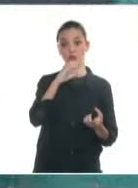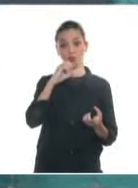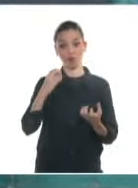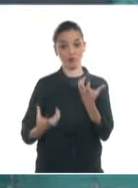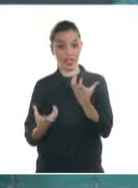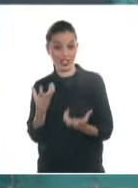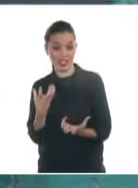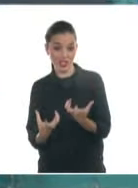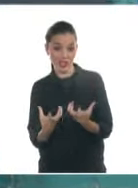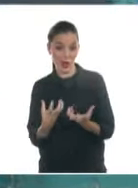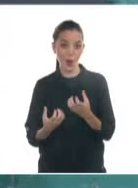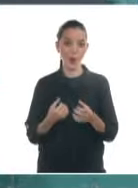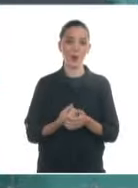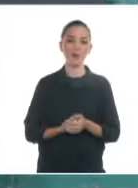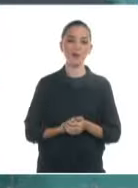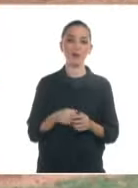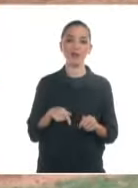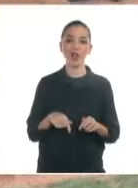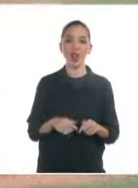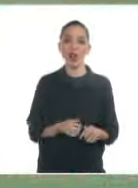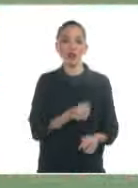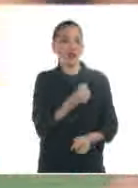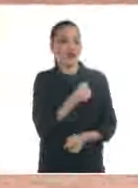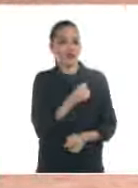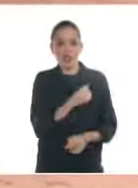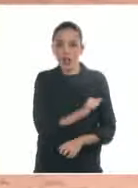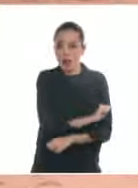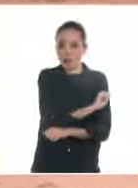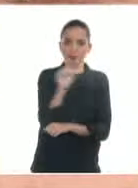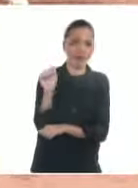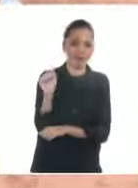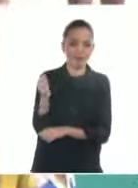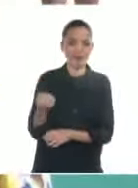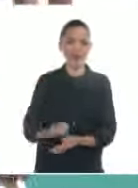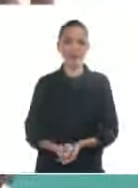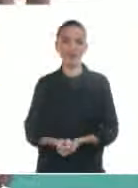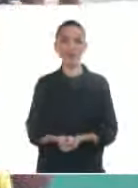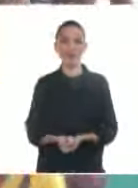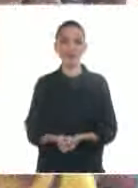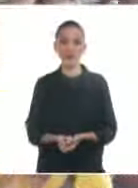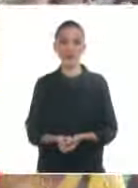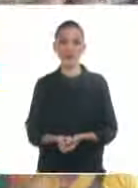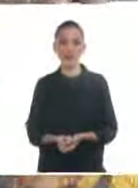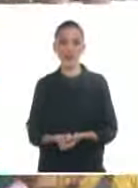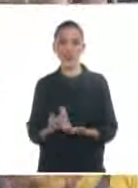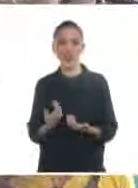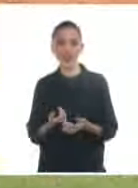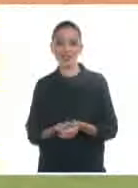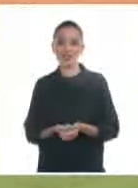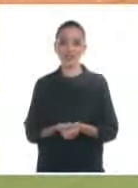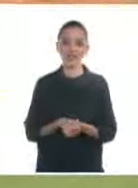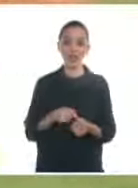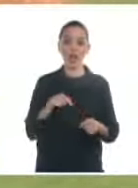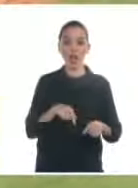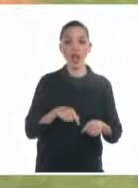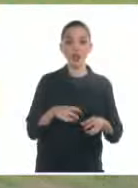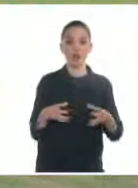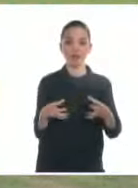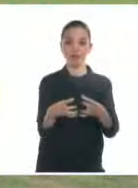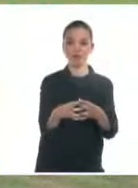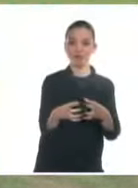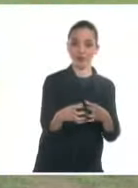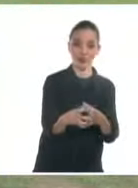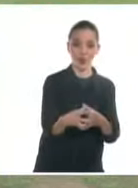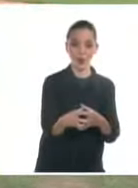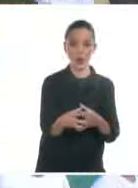batallaron por llevarse al enfrentamiento. Los Toros de la Llanura por mantenerse en el selecto grupo que está en zona de clasificación y los anfitriones por